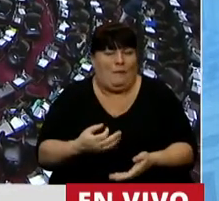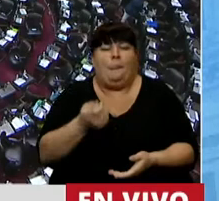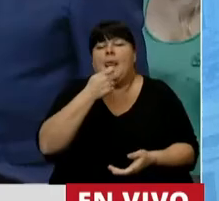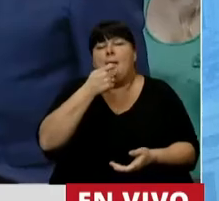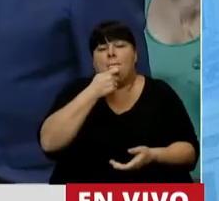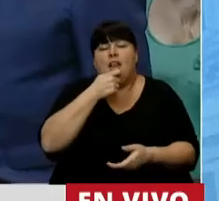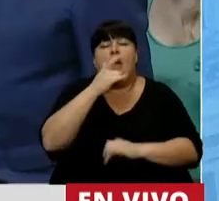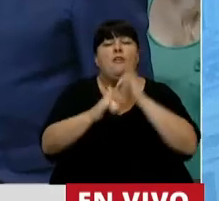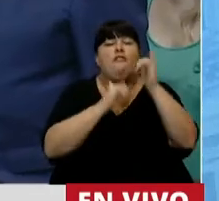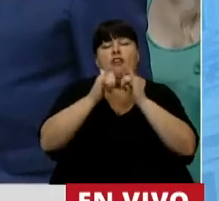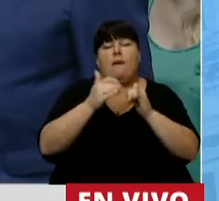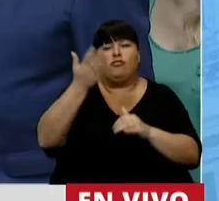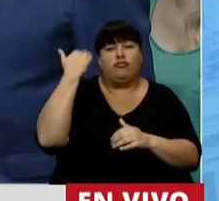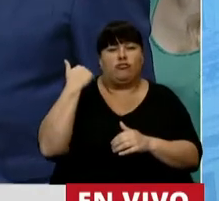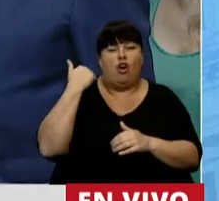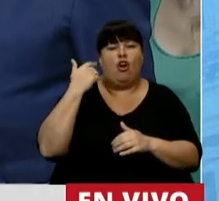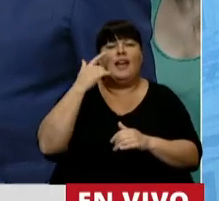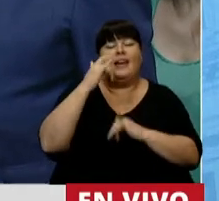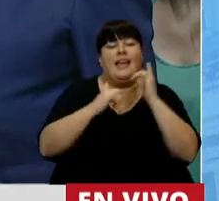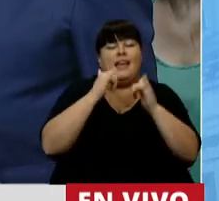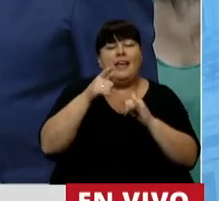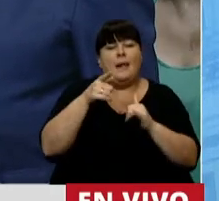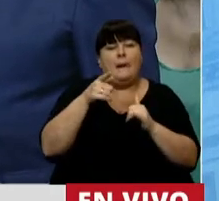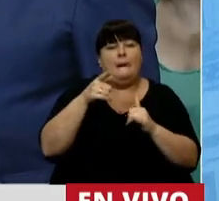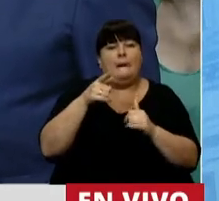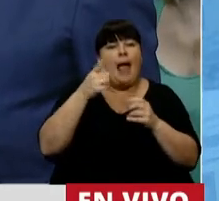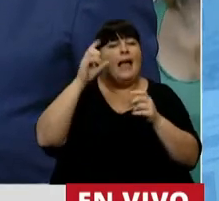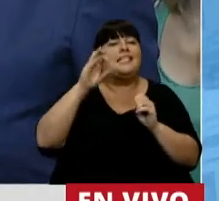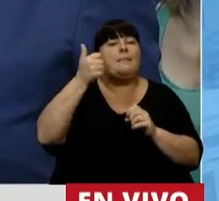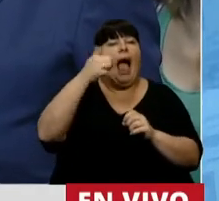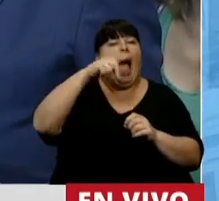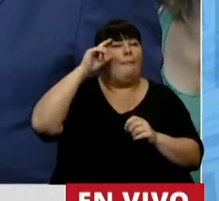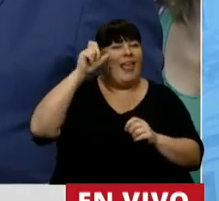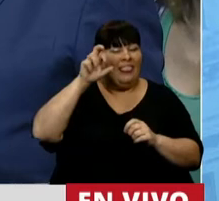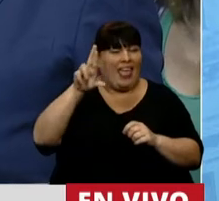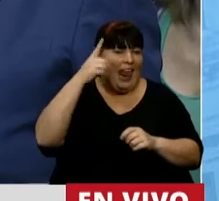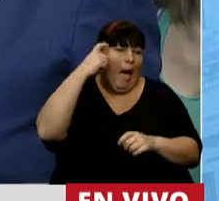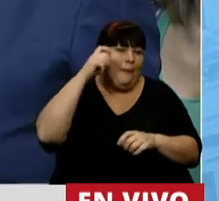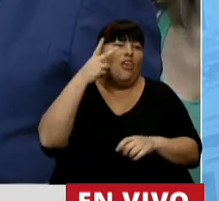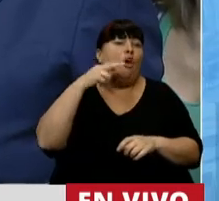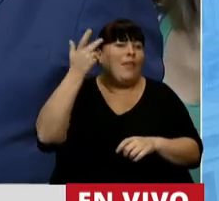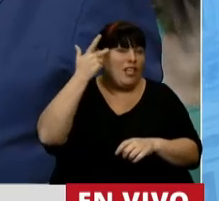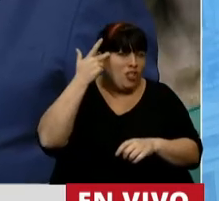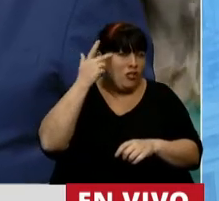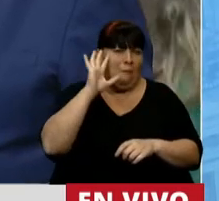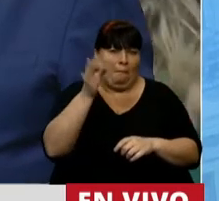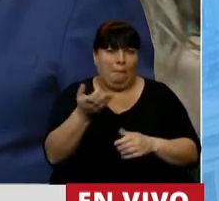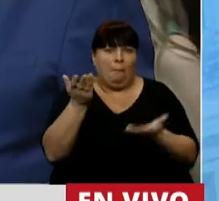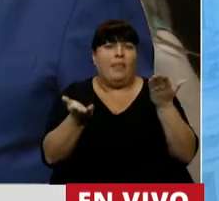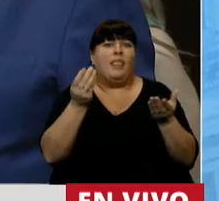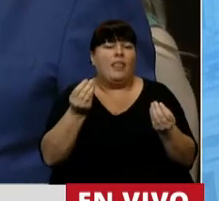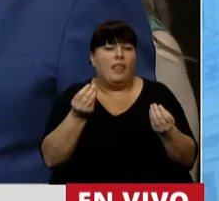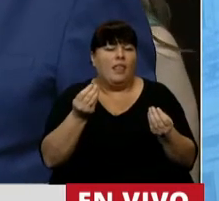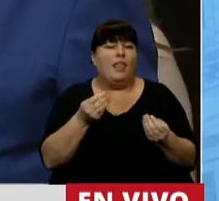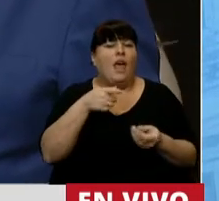por ejemplo, los datos del informe Aprender del 2018, puede ver que